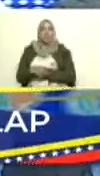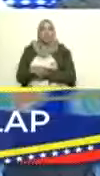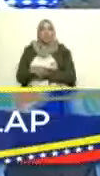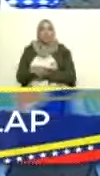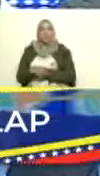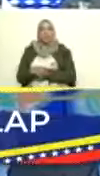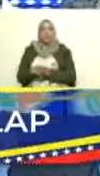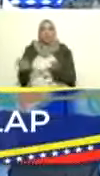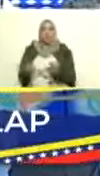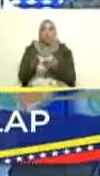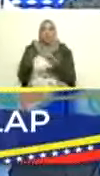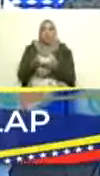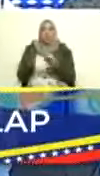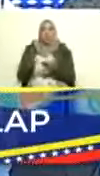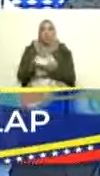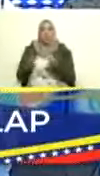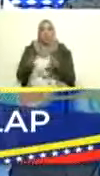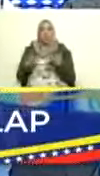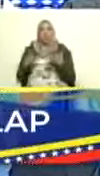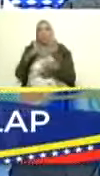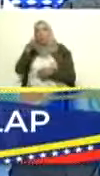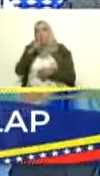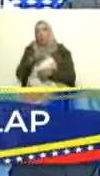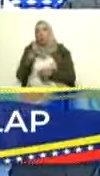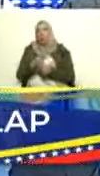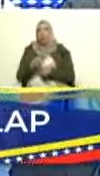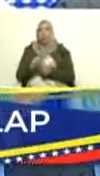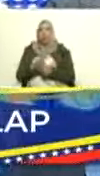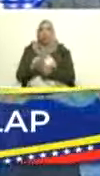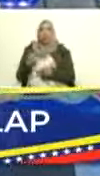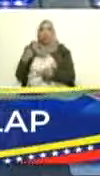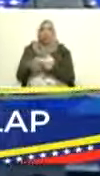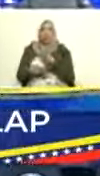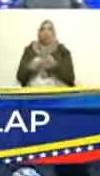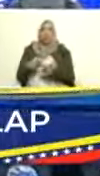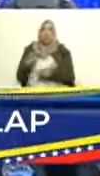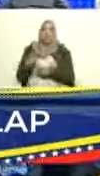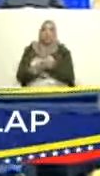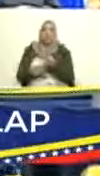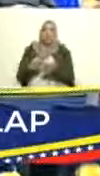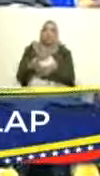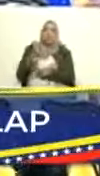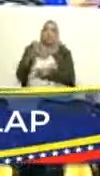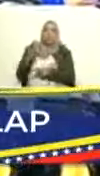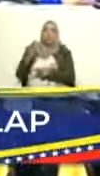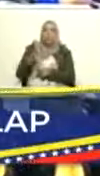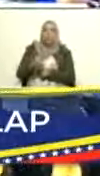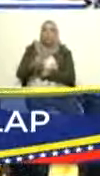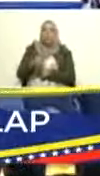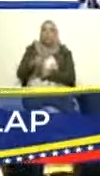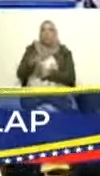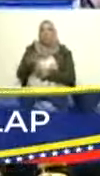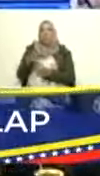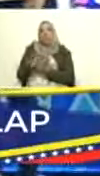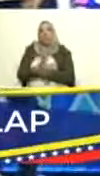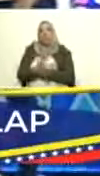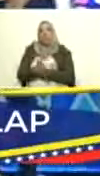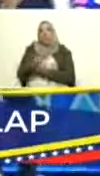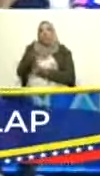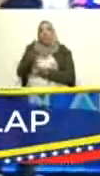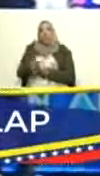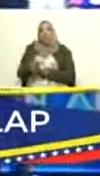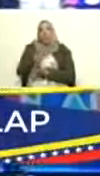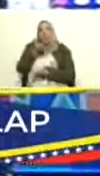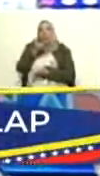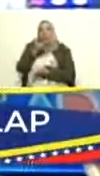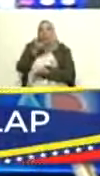ellas en este octavo aniversario de los comités locales de abastecimiento y producción. Lo decía Mirlen Rodríguez, una de las fundadoras